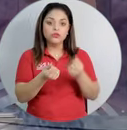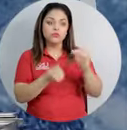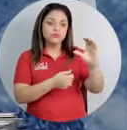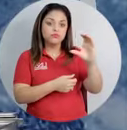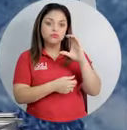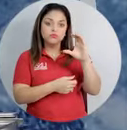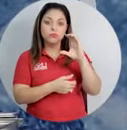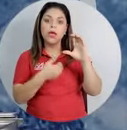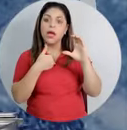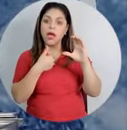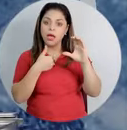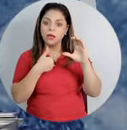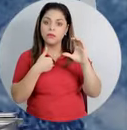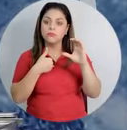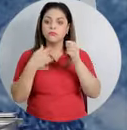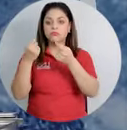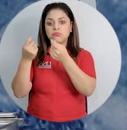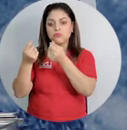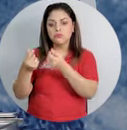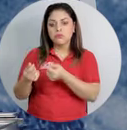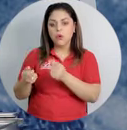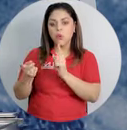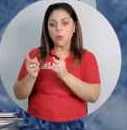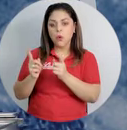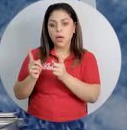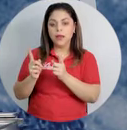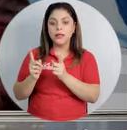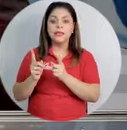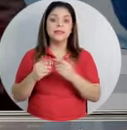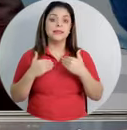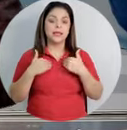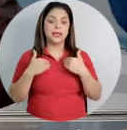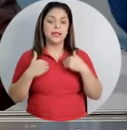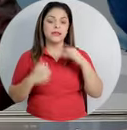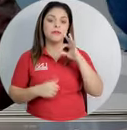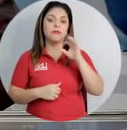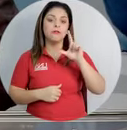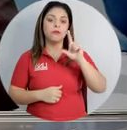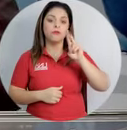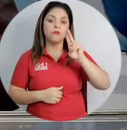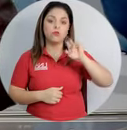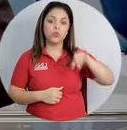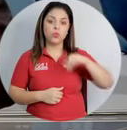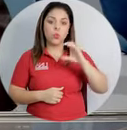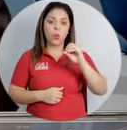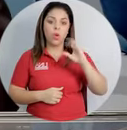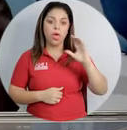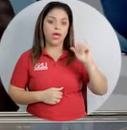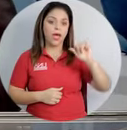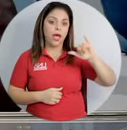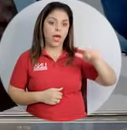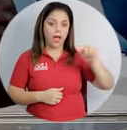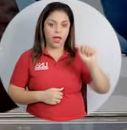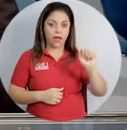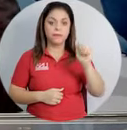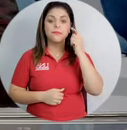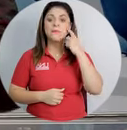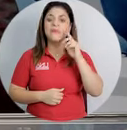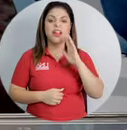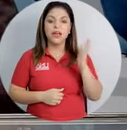nivel del hogar un flujo de caja y que jamás lo que es la parte de los egresos, lo que son los gastos, vaya